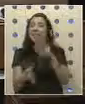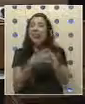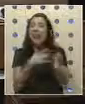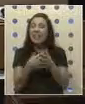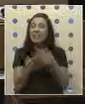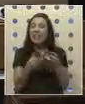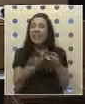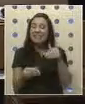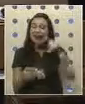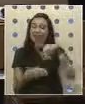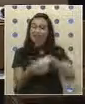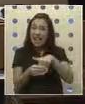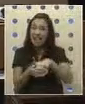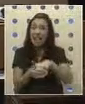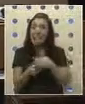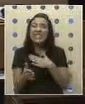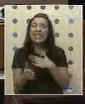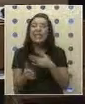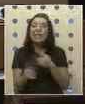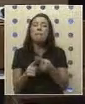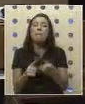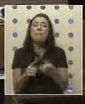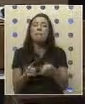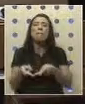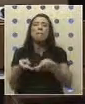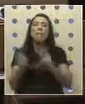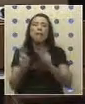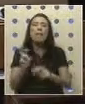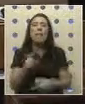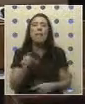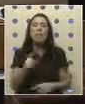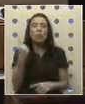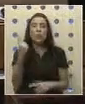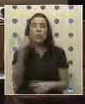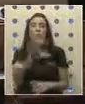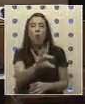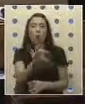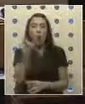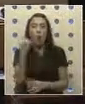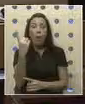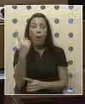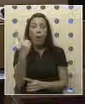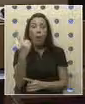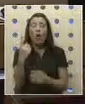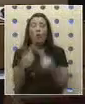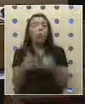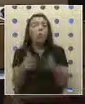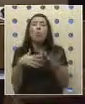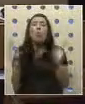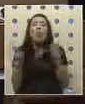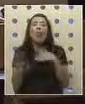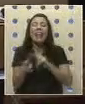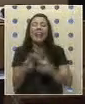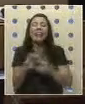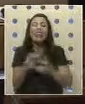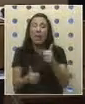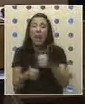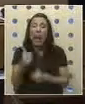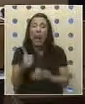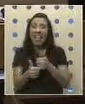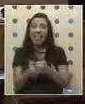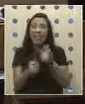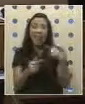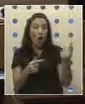el que se pretende por la vía de permitir primarias para un solo cupo, donde quiera que se realicen, porque el candidato que